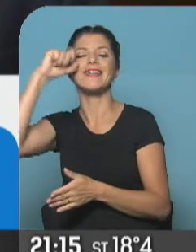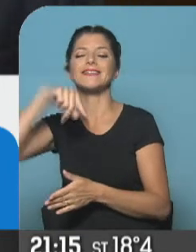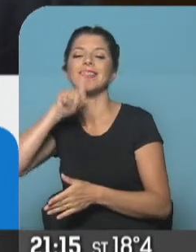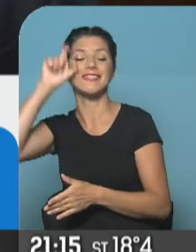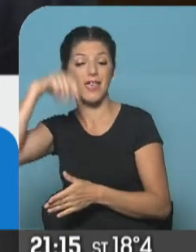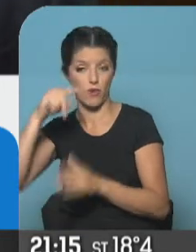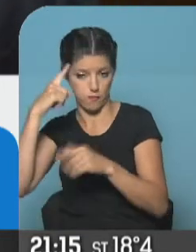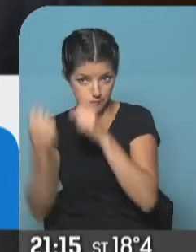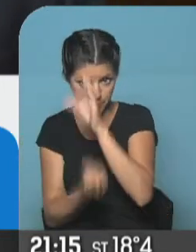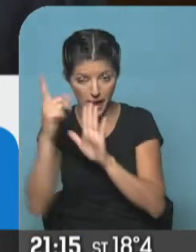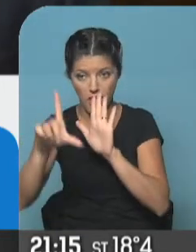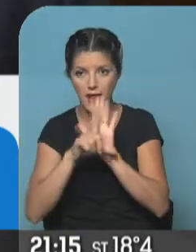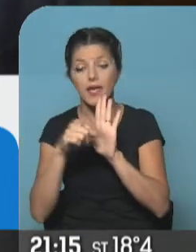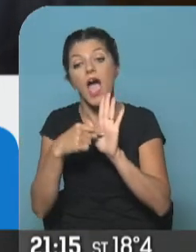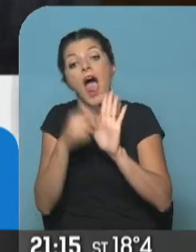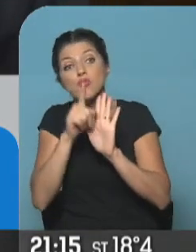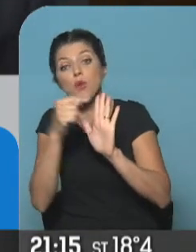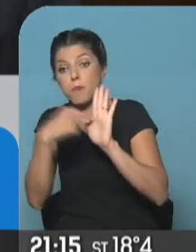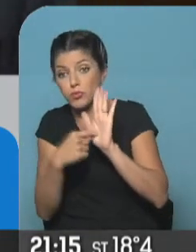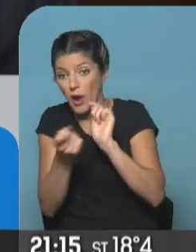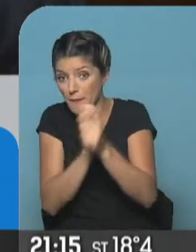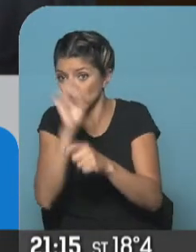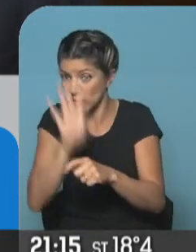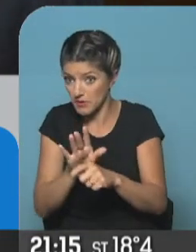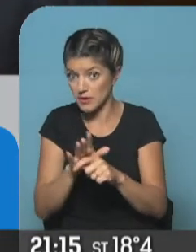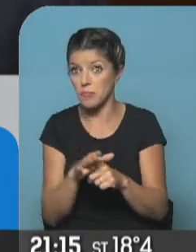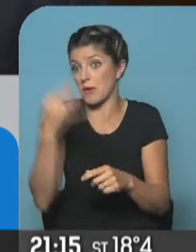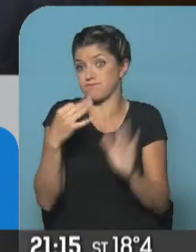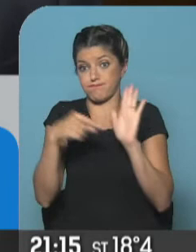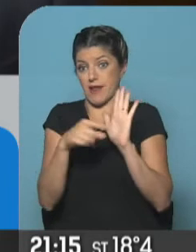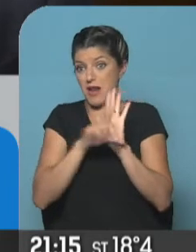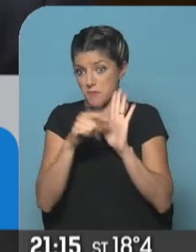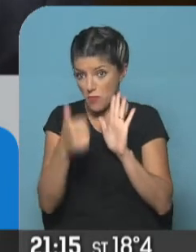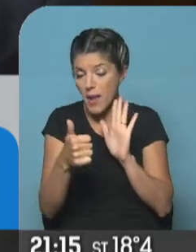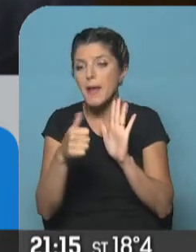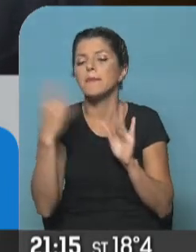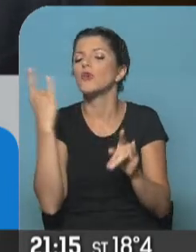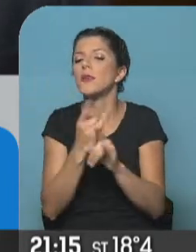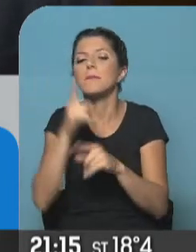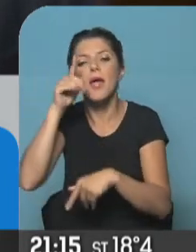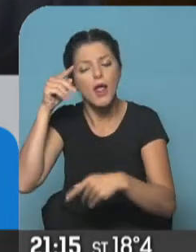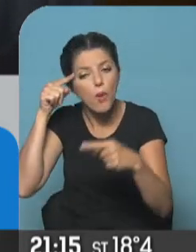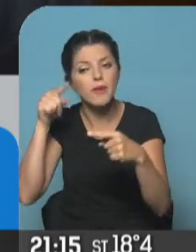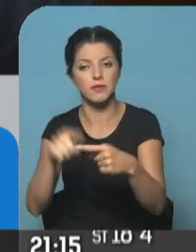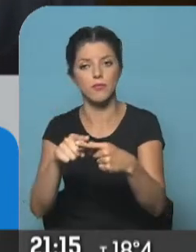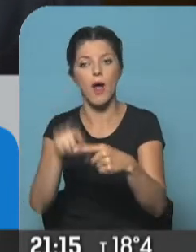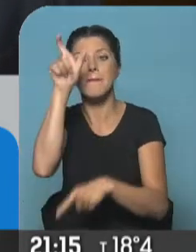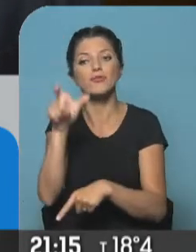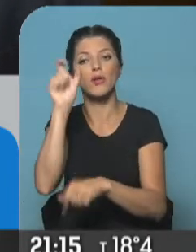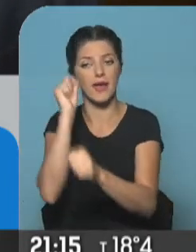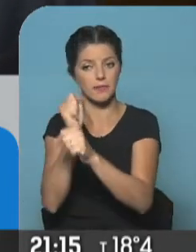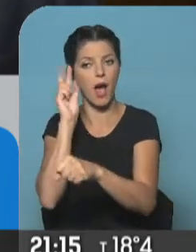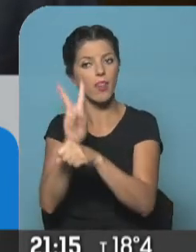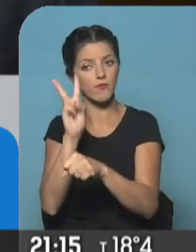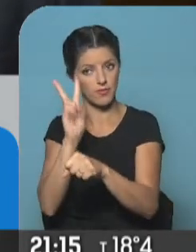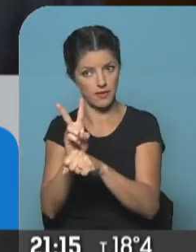pocas modificaciones justamente porque ha sido buena y que parte de la base correcta de que hay que proteger a la parte más débil de la relación laboral, que es el trabajador. Pero también